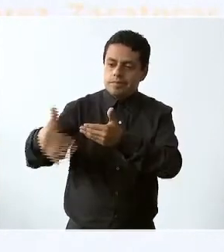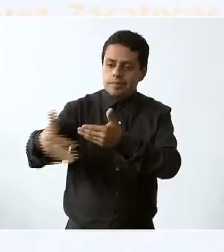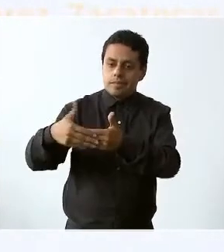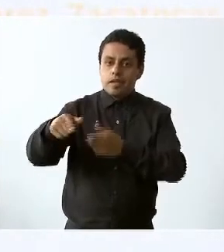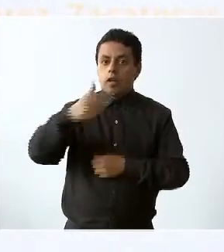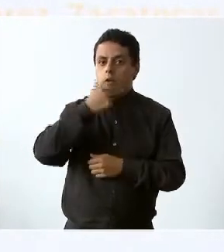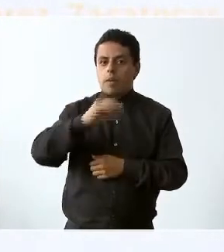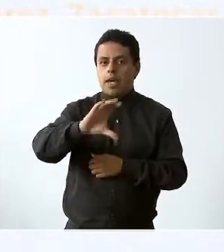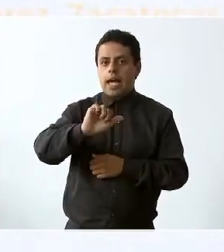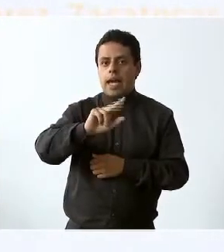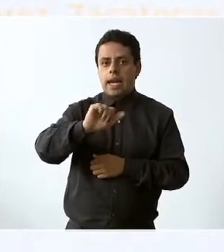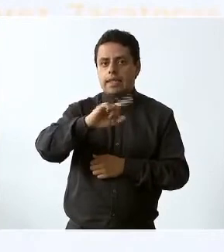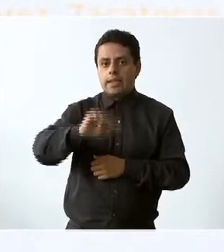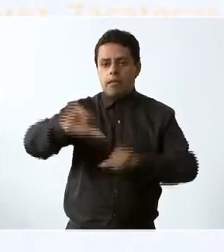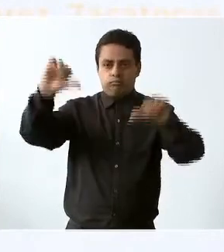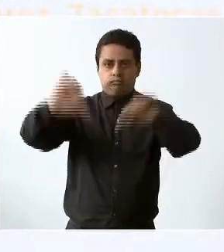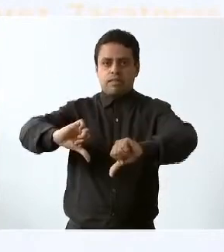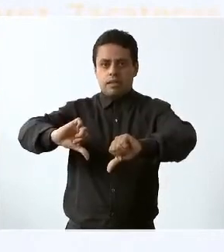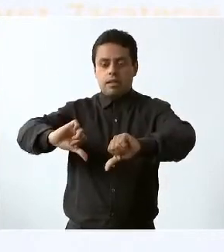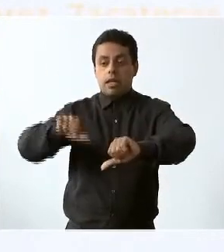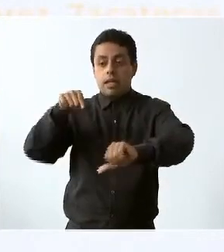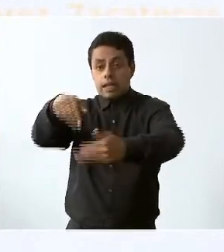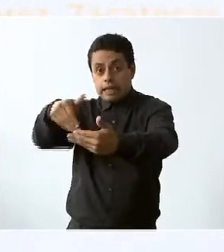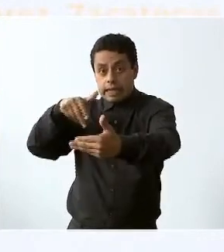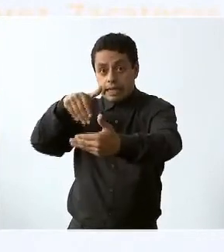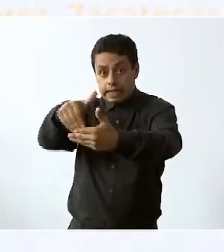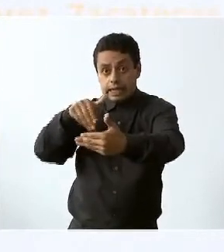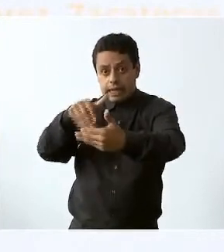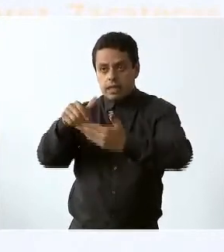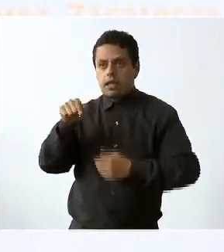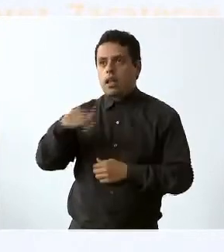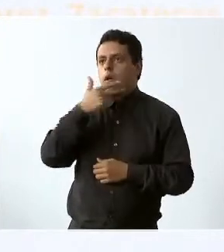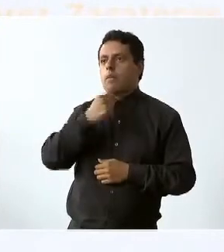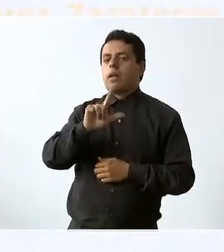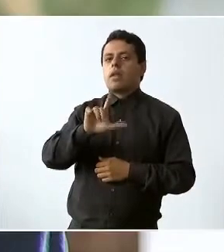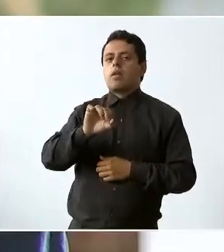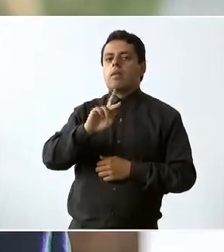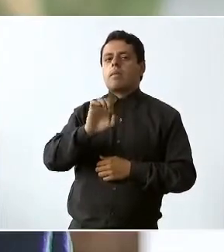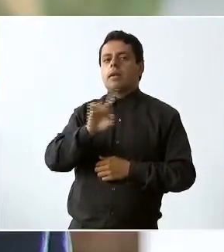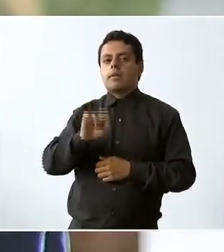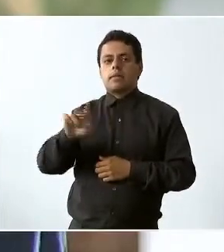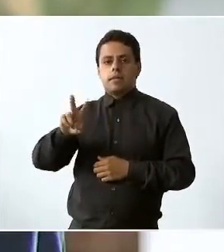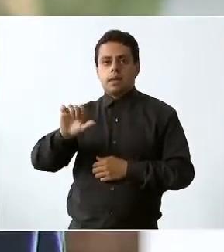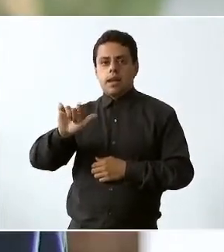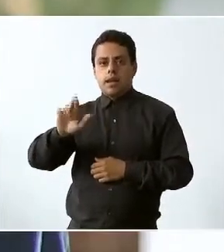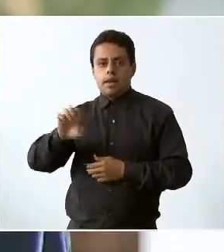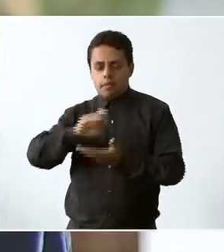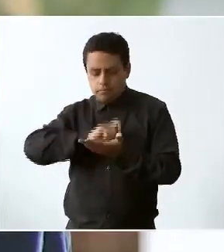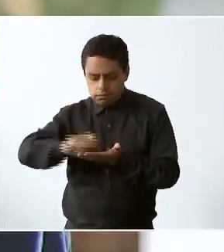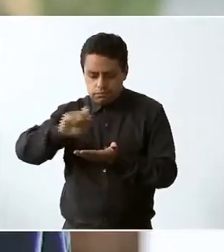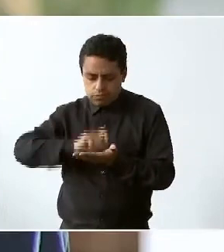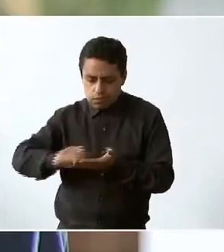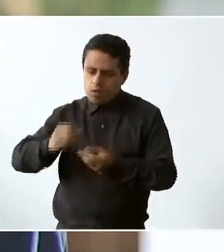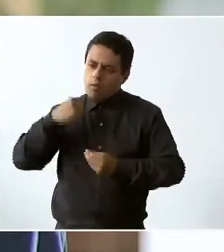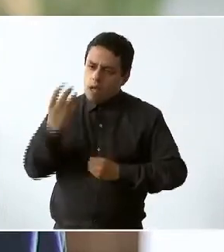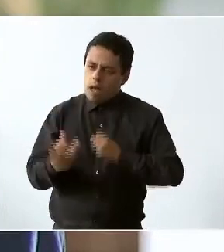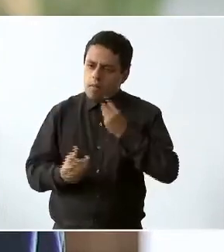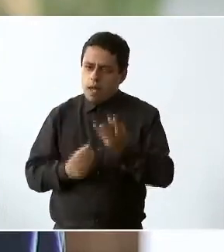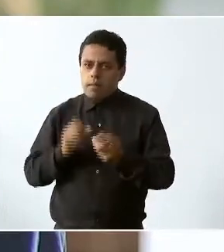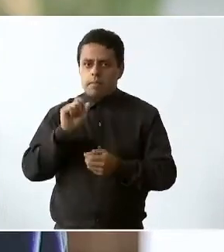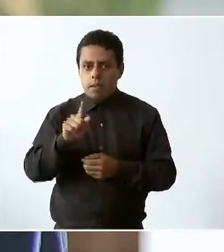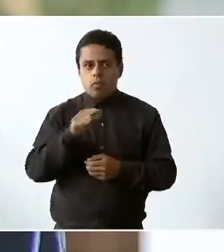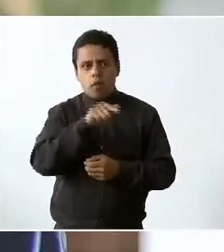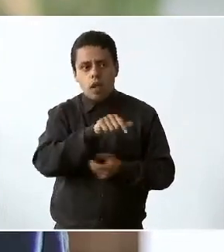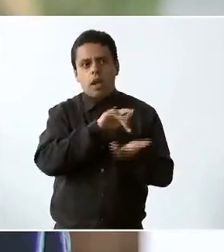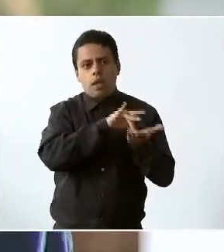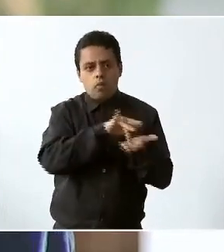Carranza, López Velarde concilia su trabajo literario y poético con la administración